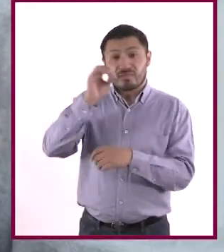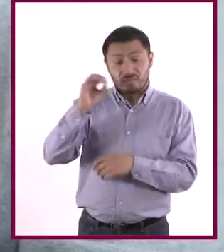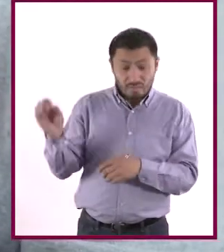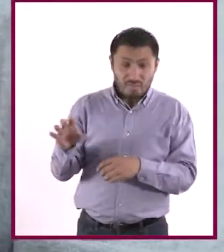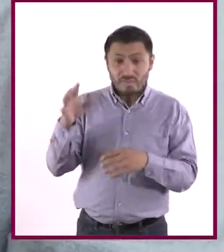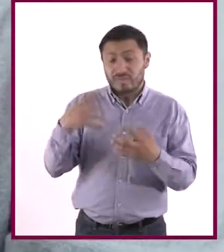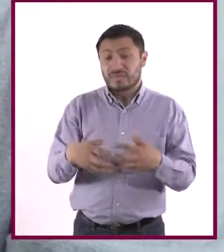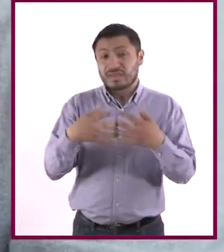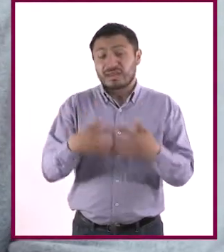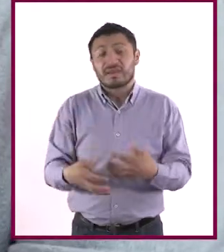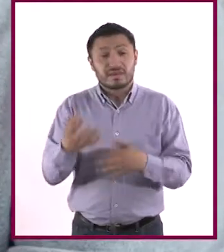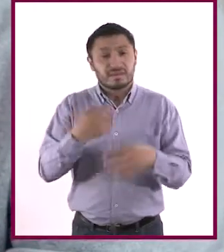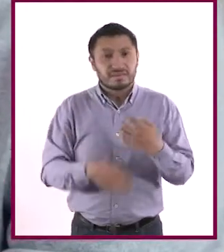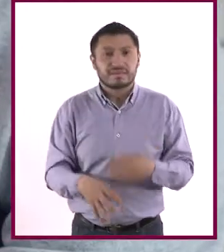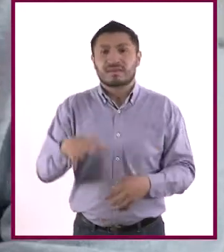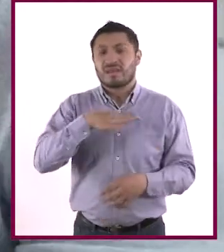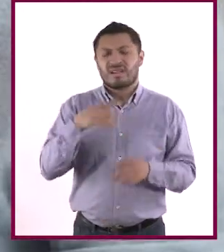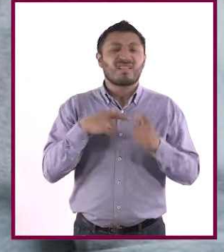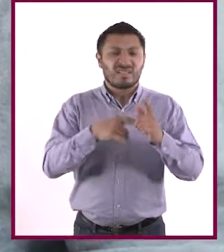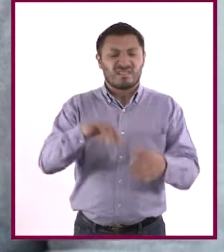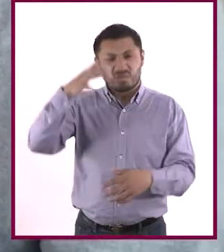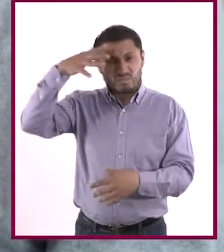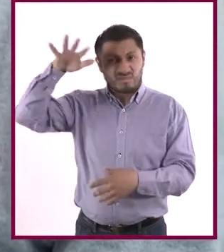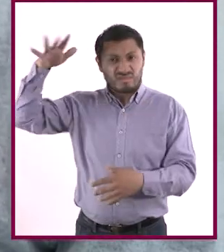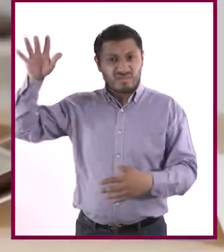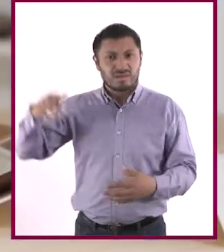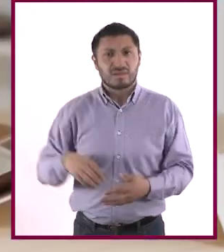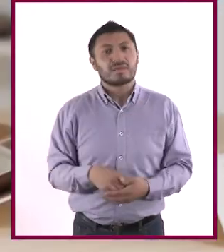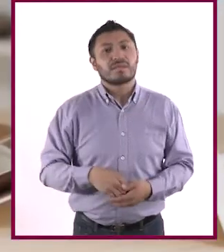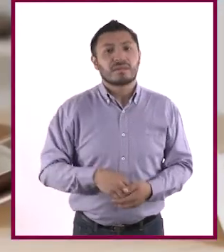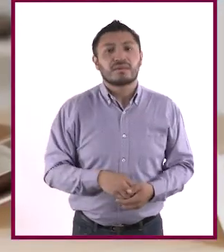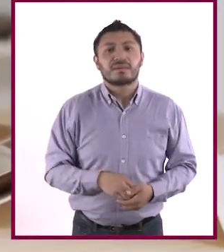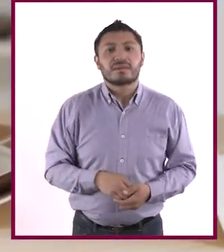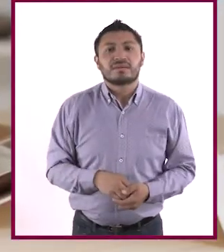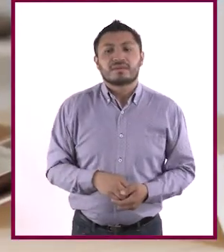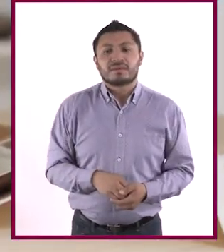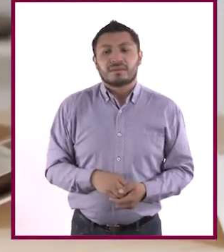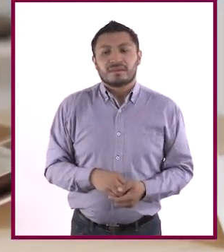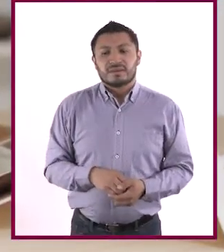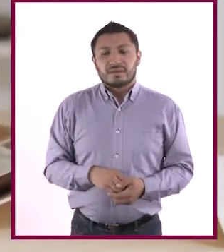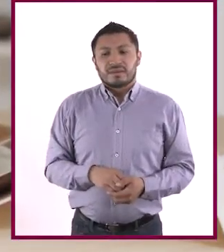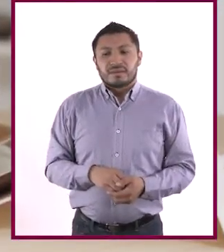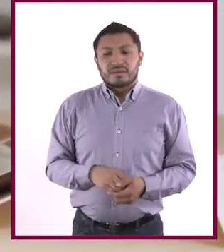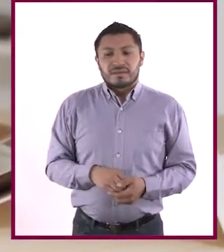industrializadas, han sido y siguen siendo adultocentristas.